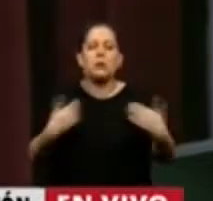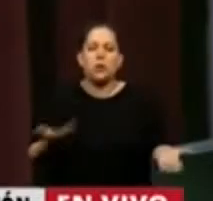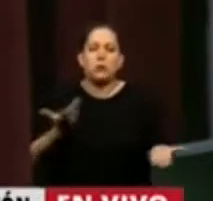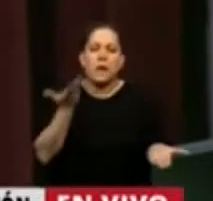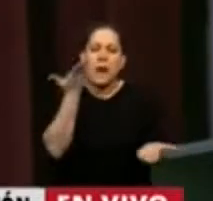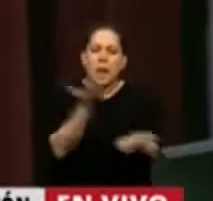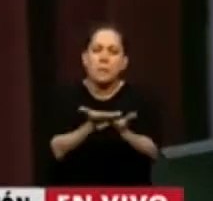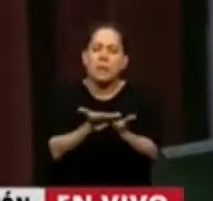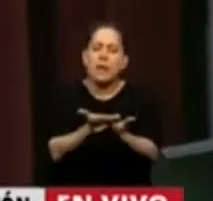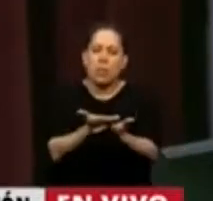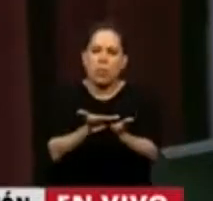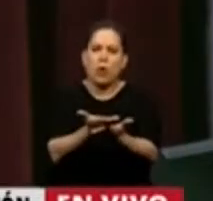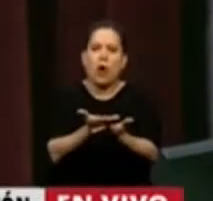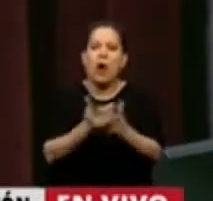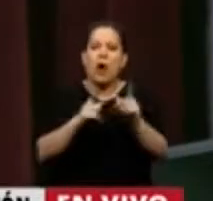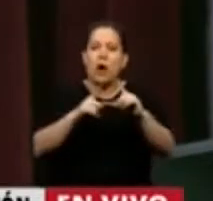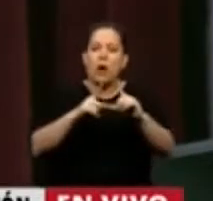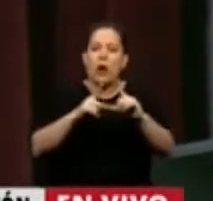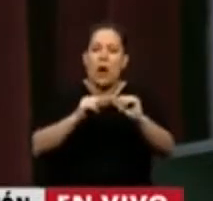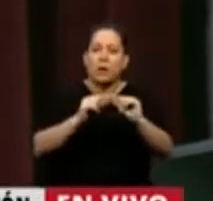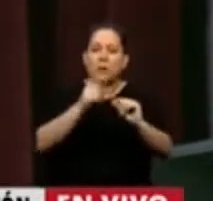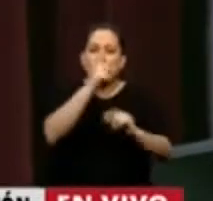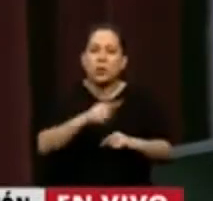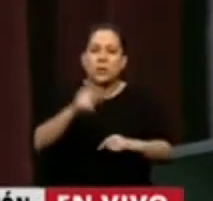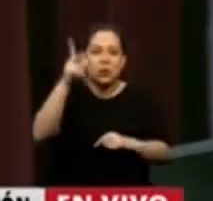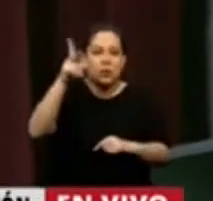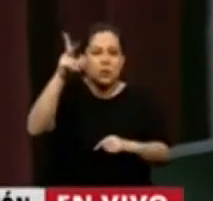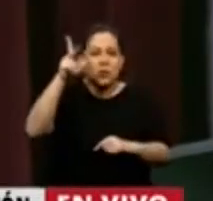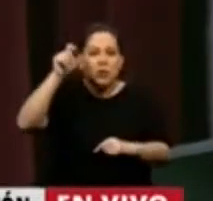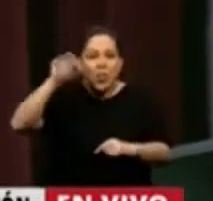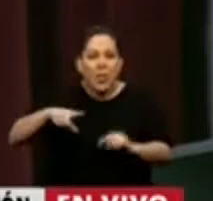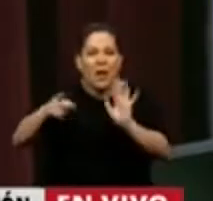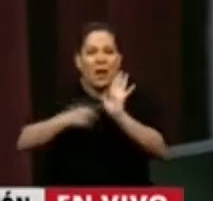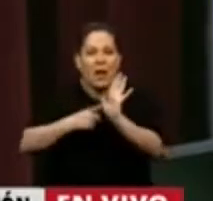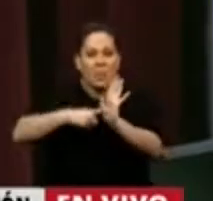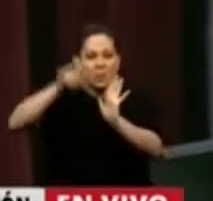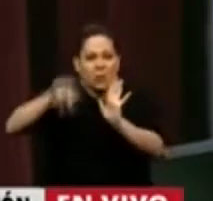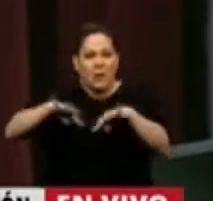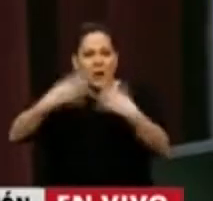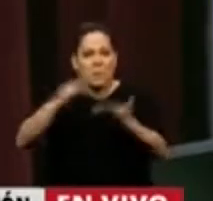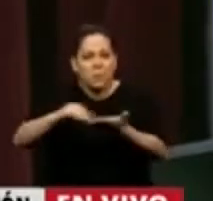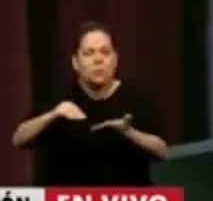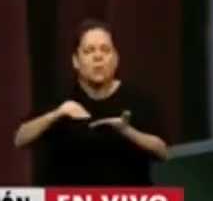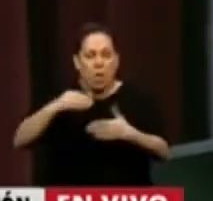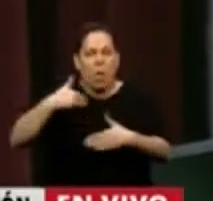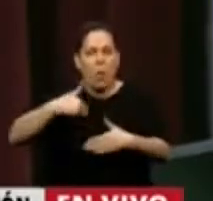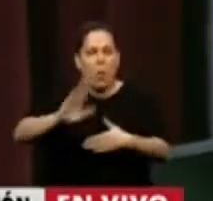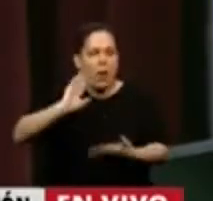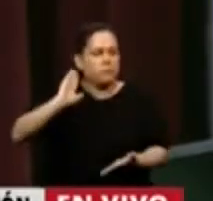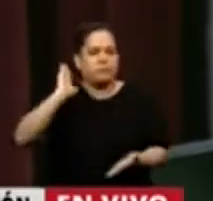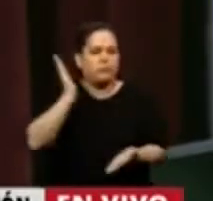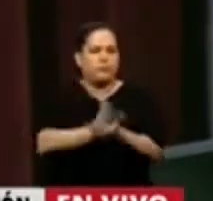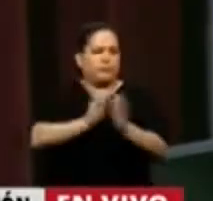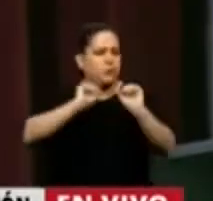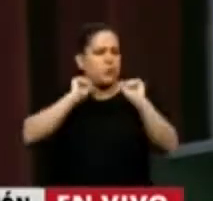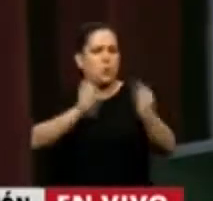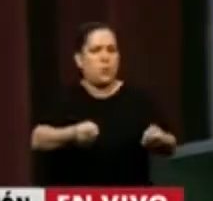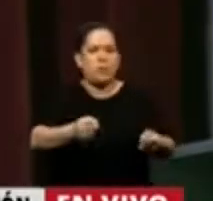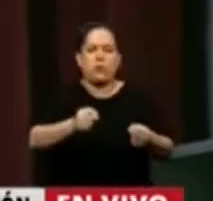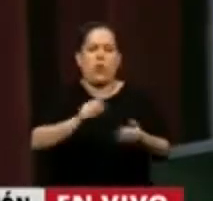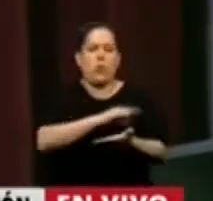que en el marco del artículo 188 procedamos a la suspensión inmediata del diputado